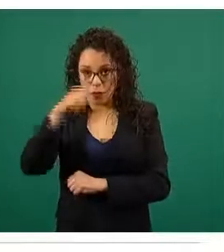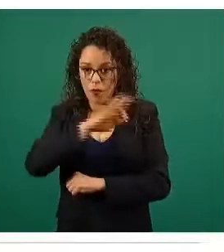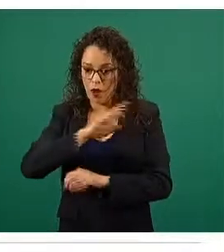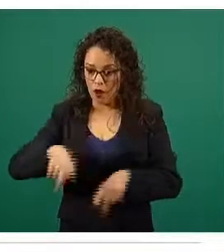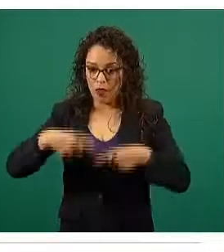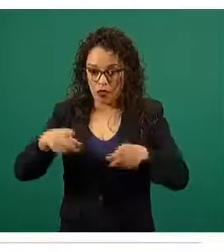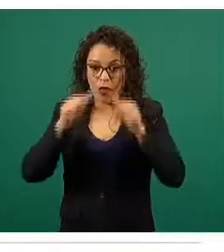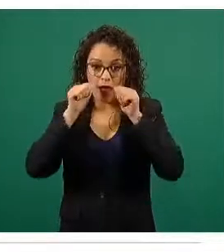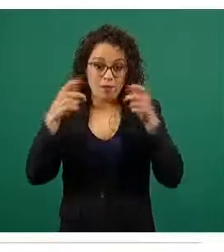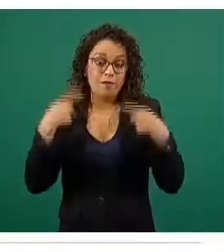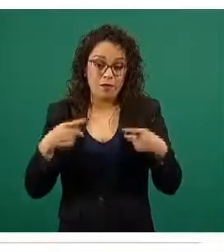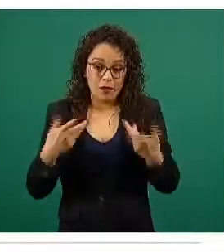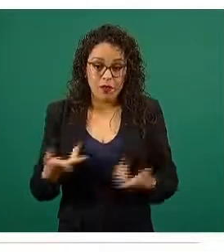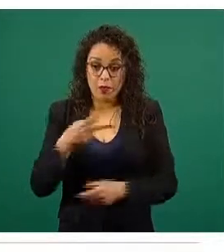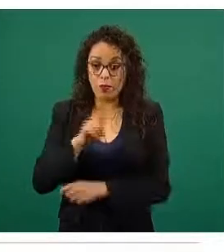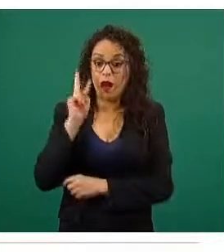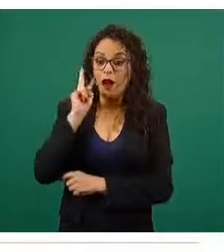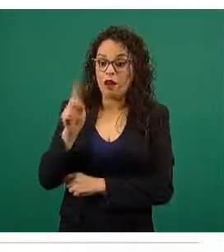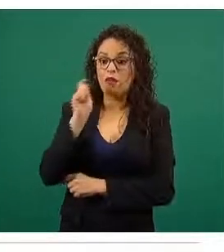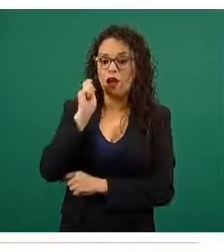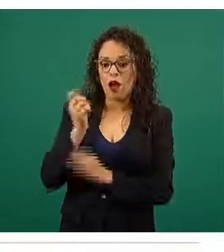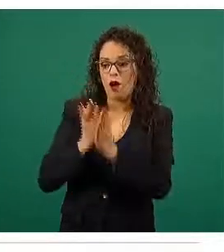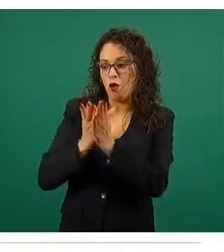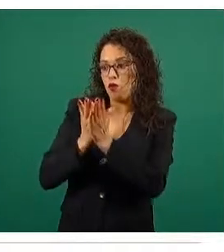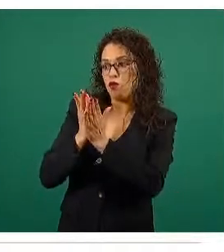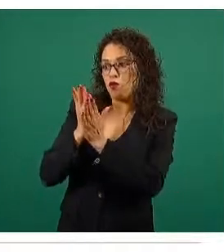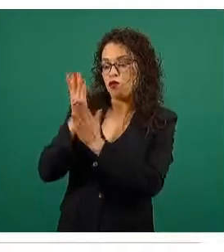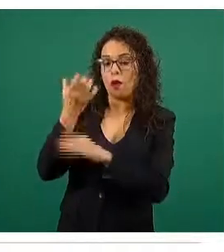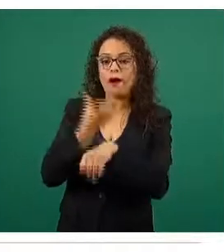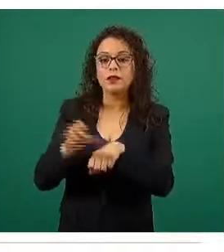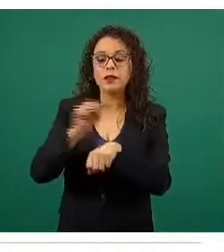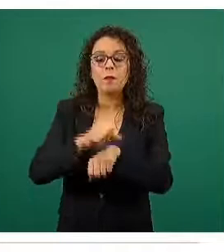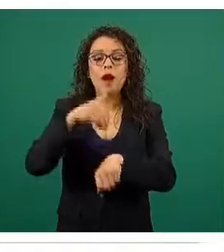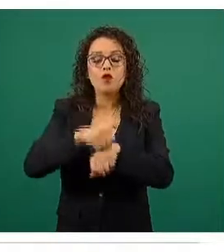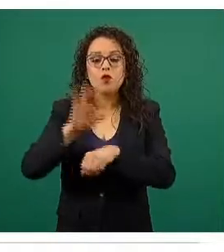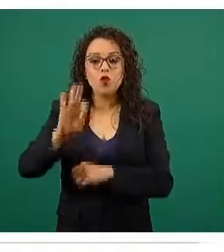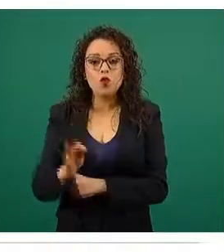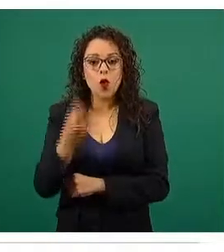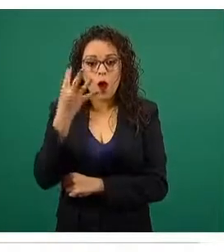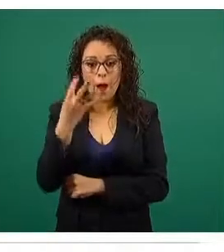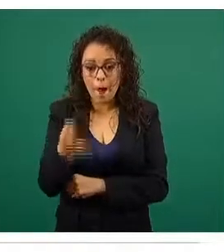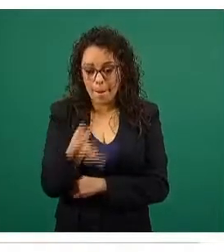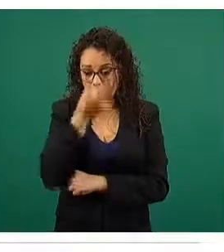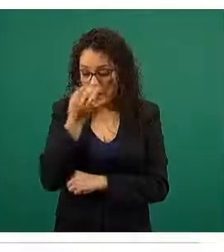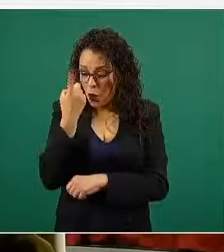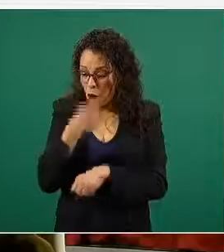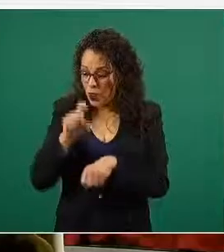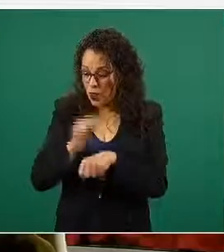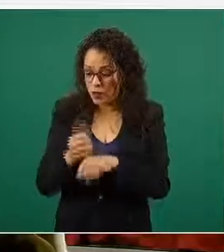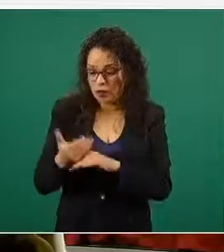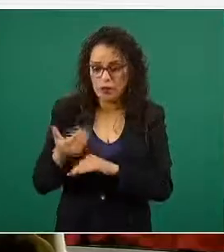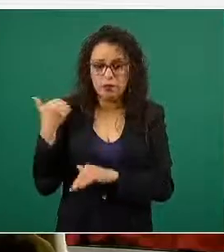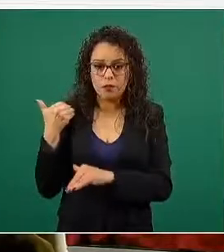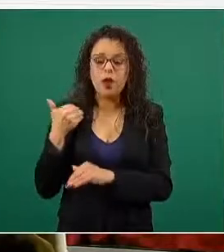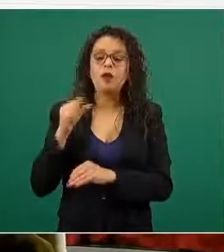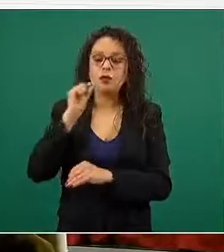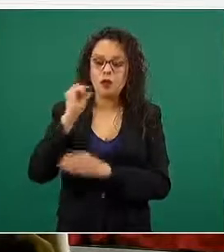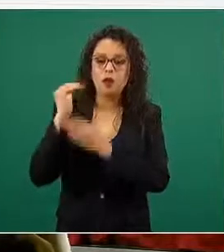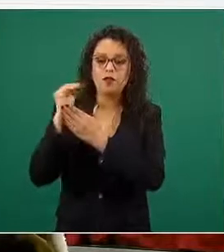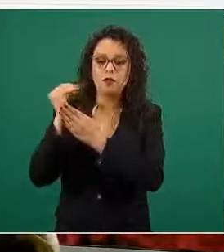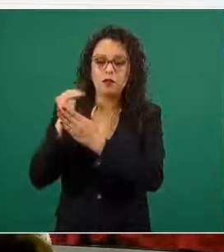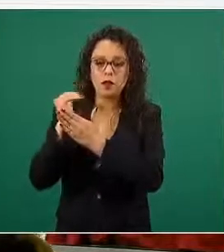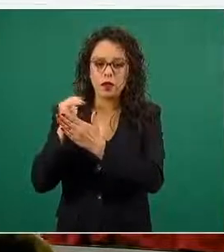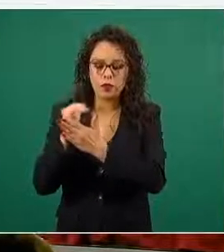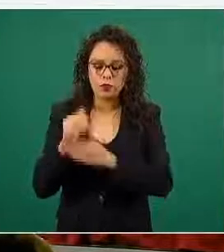rápida y grande tendencia de ascenso desde la semana 44, apenas 1 semana de reducción en la tendencia. La